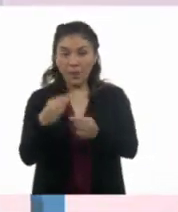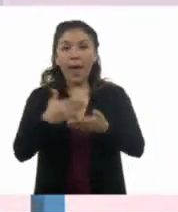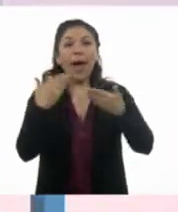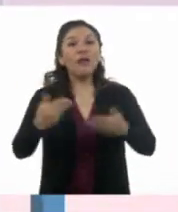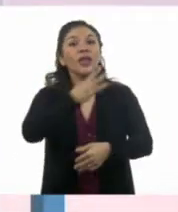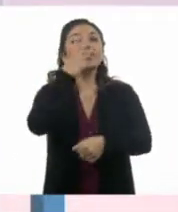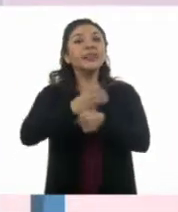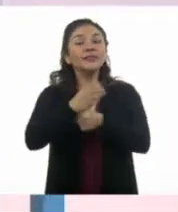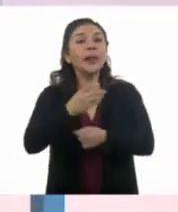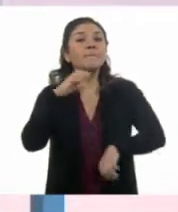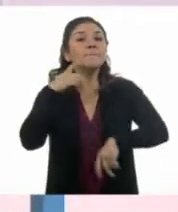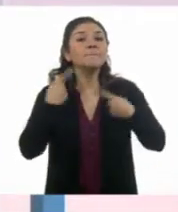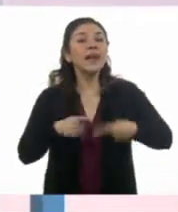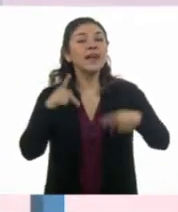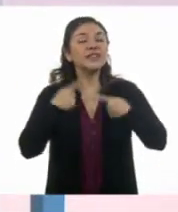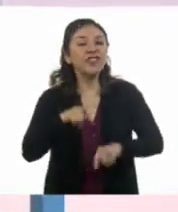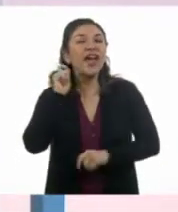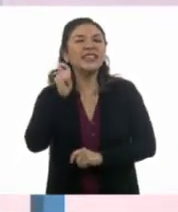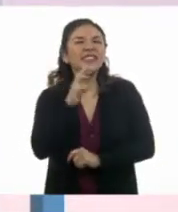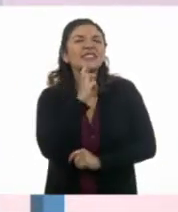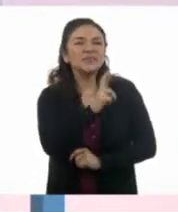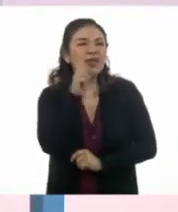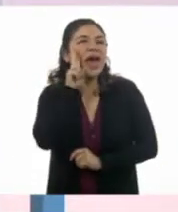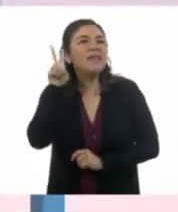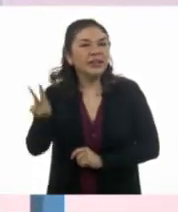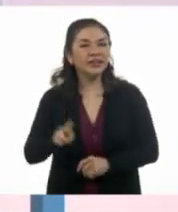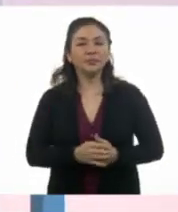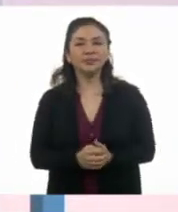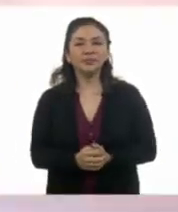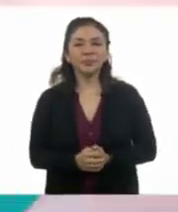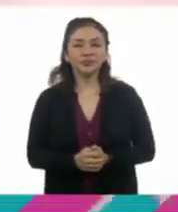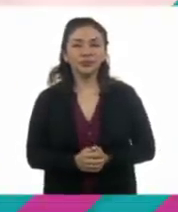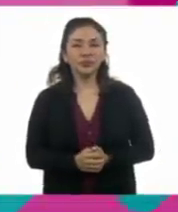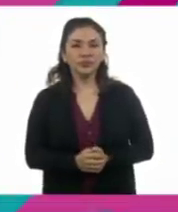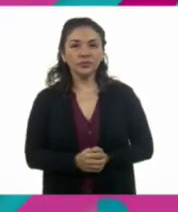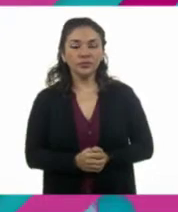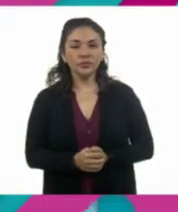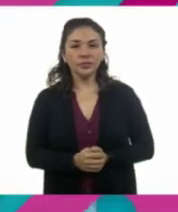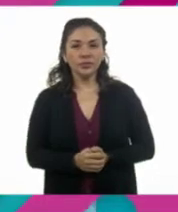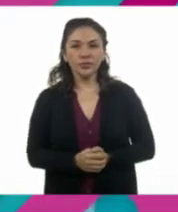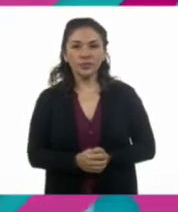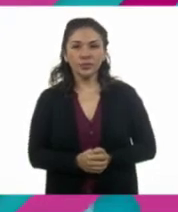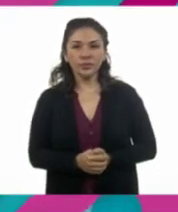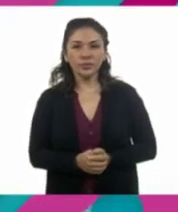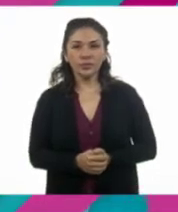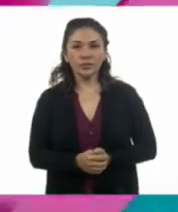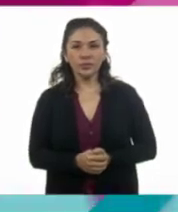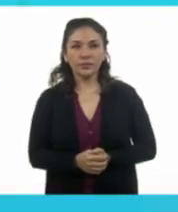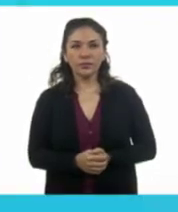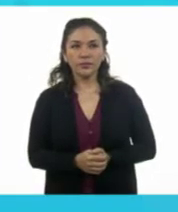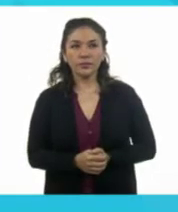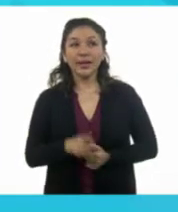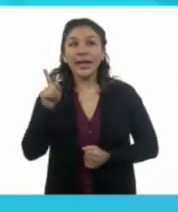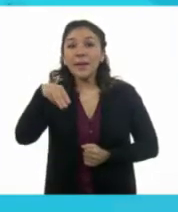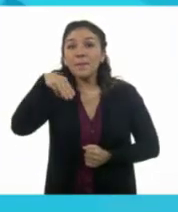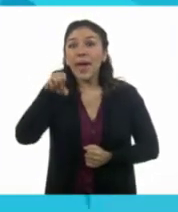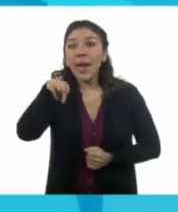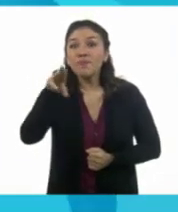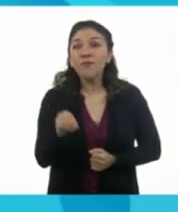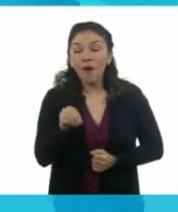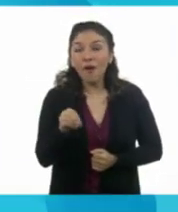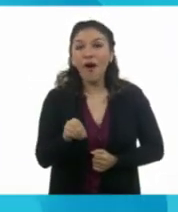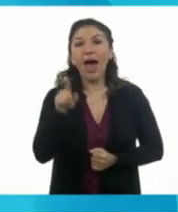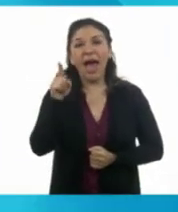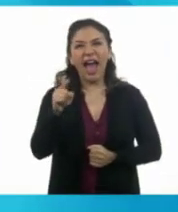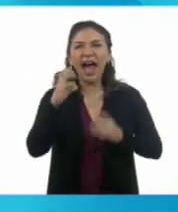nuestro tercer amigo que vamos a ver qué respondió en la encuesta. Muy bien. Y... ¡Es Memo! ¡Ja!